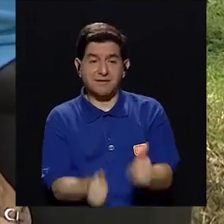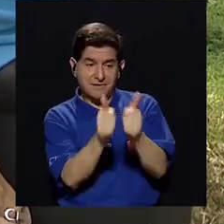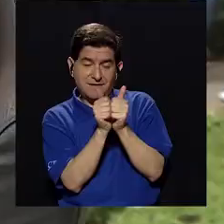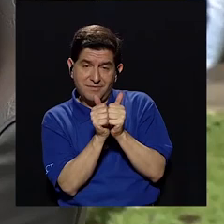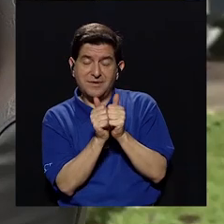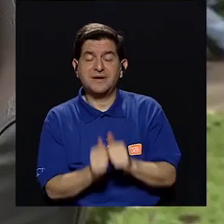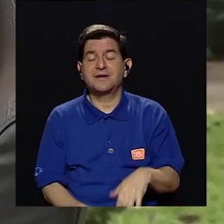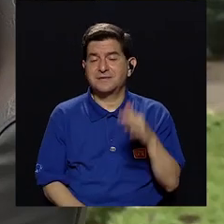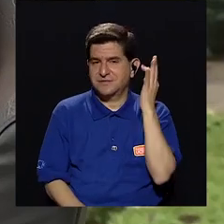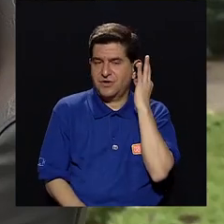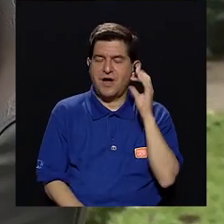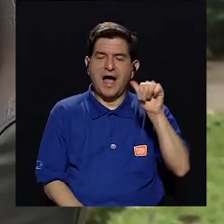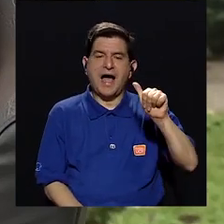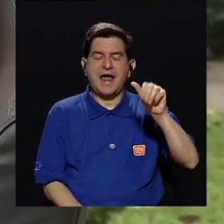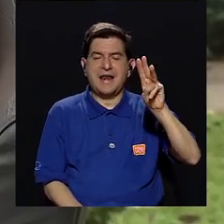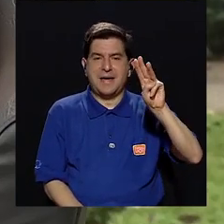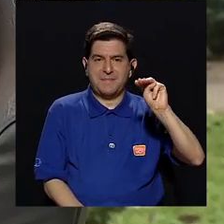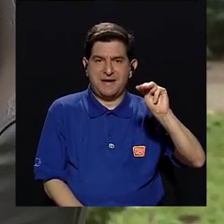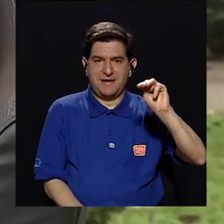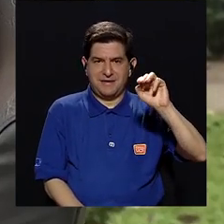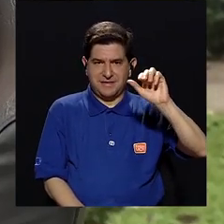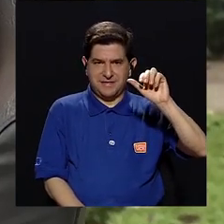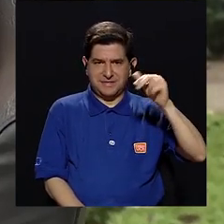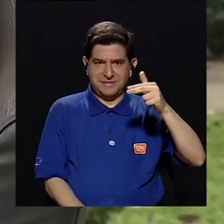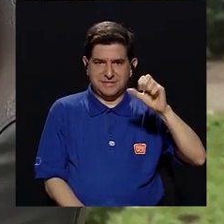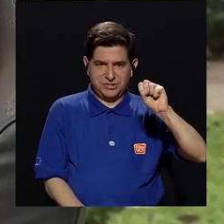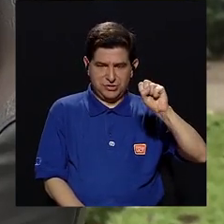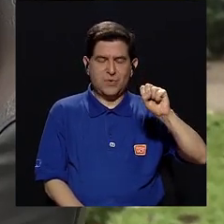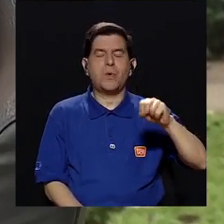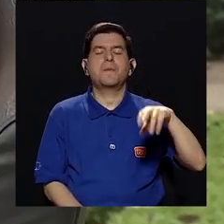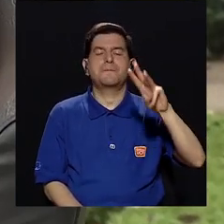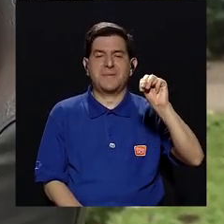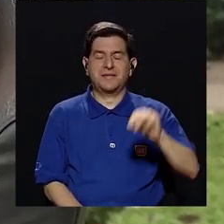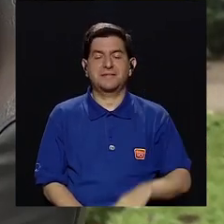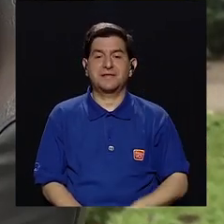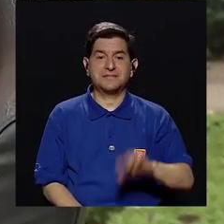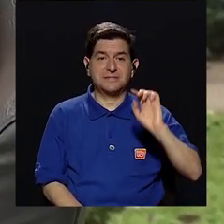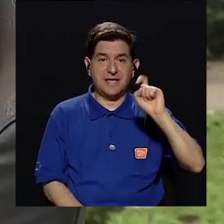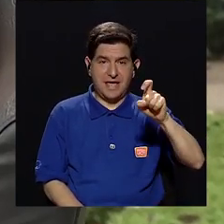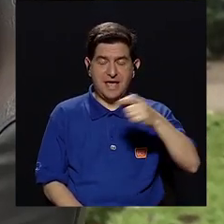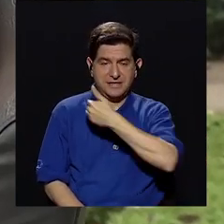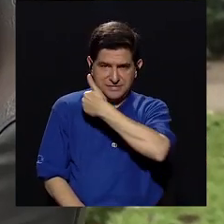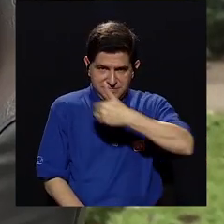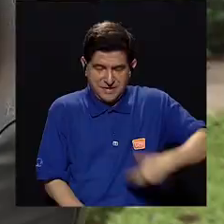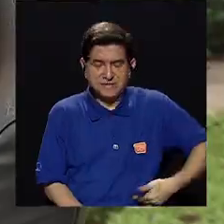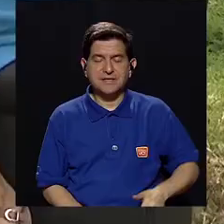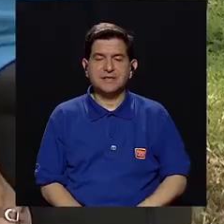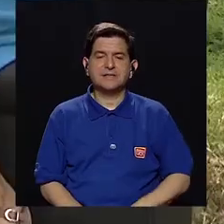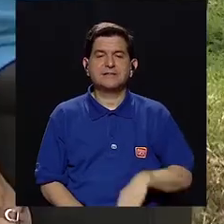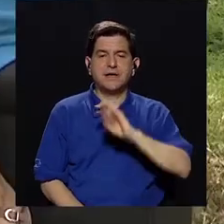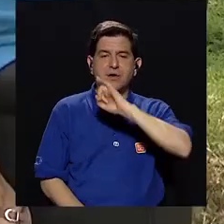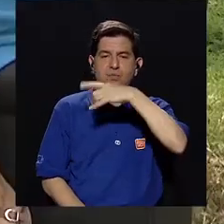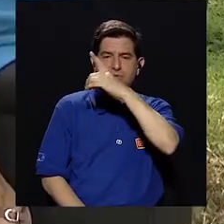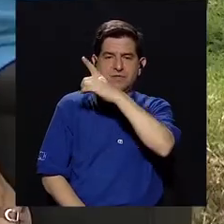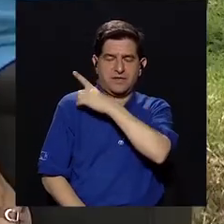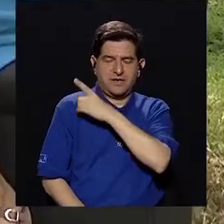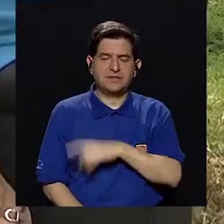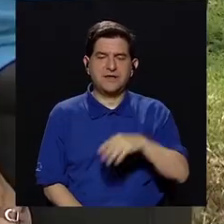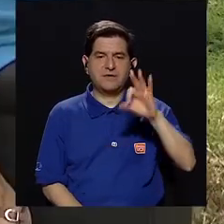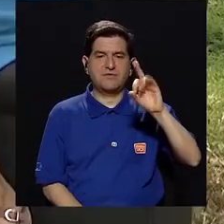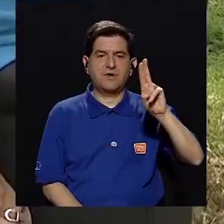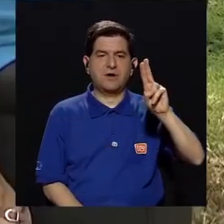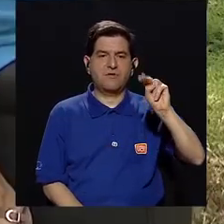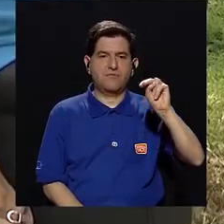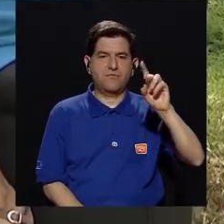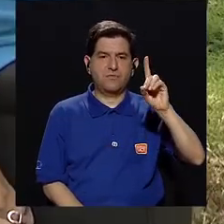acompaña la señora ana maría chico mendes ex presidenta de la junta directiva de fundeso y además sobreviviente